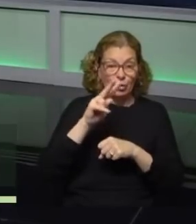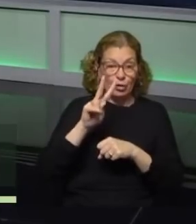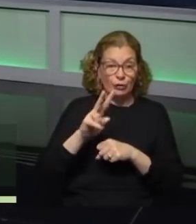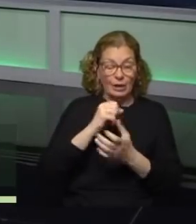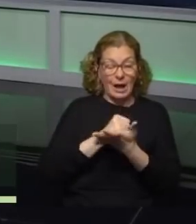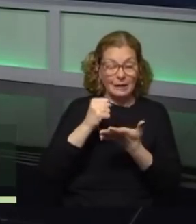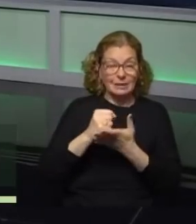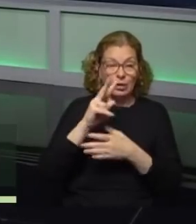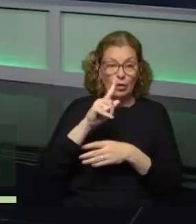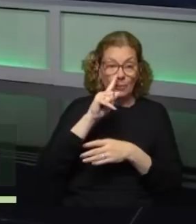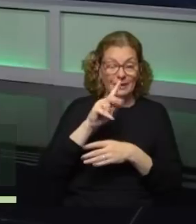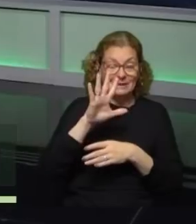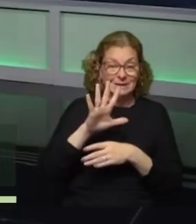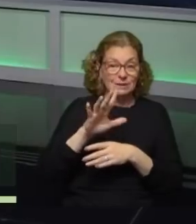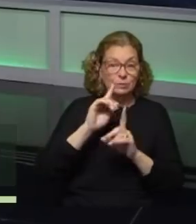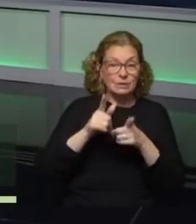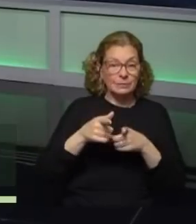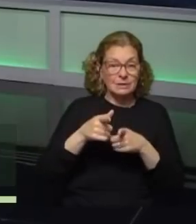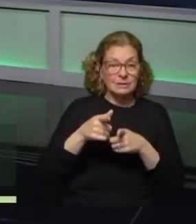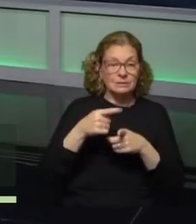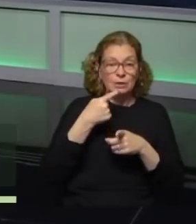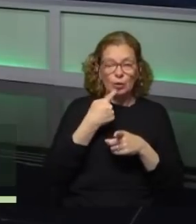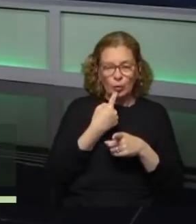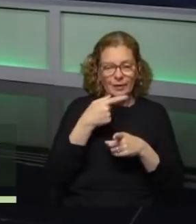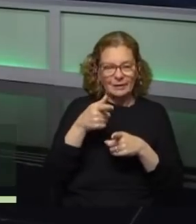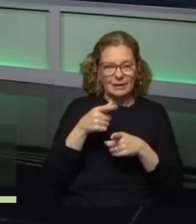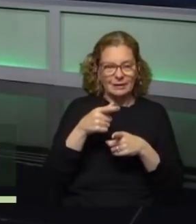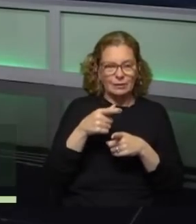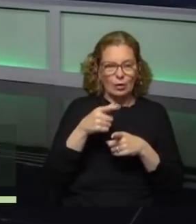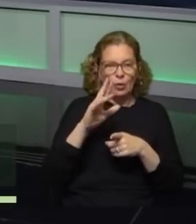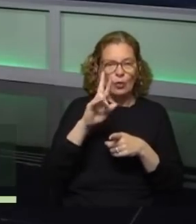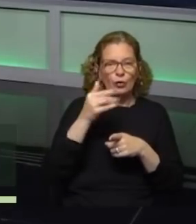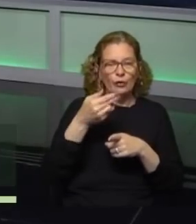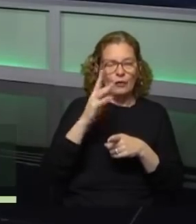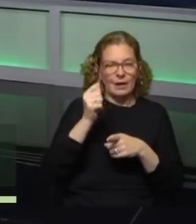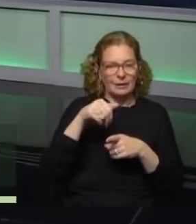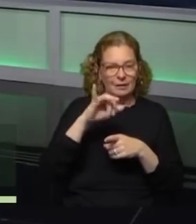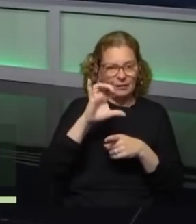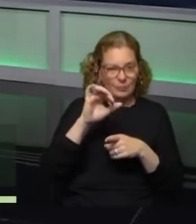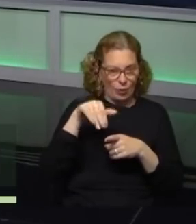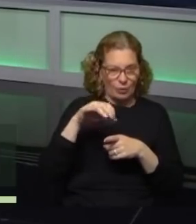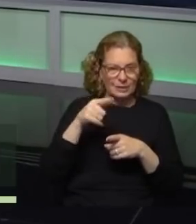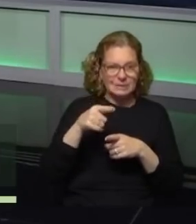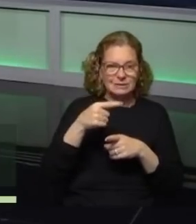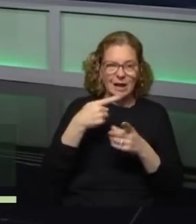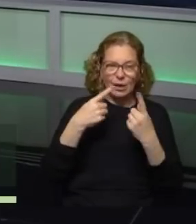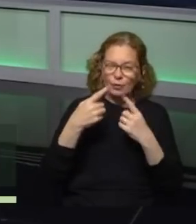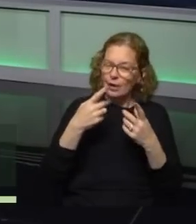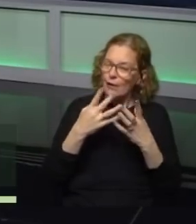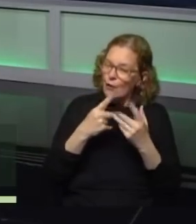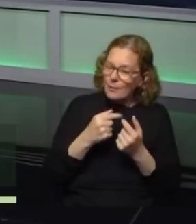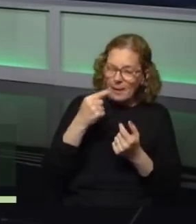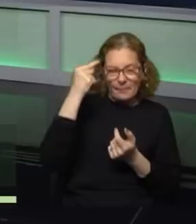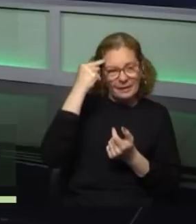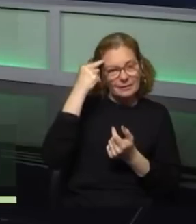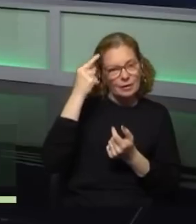al 2005 y también es consultor en esta materia en urbanismo y arquitectura Federico tiene algunos matices con